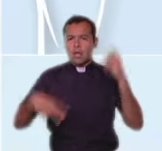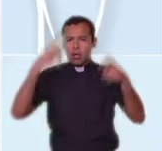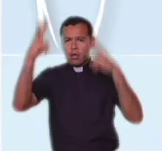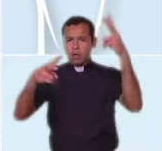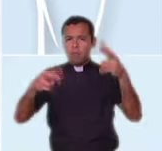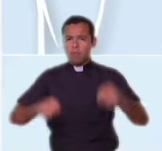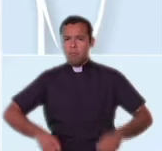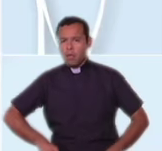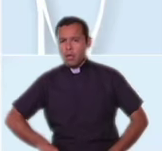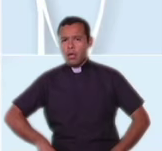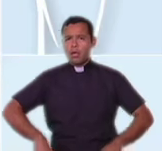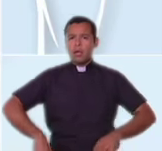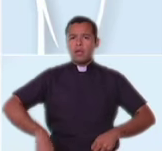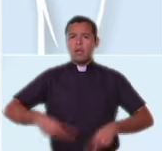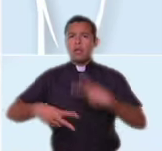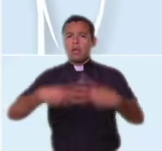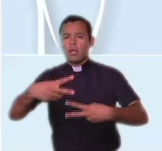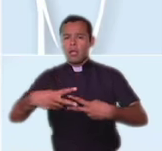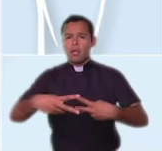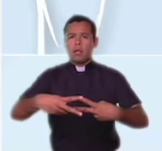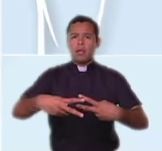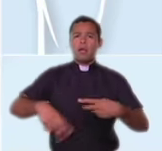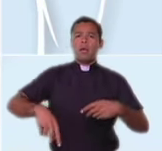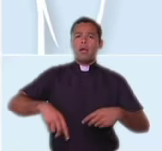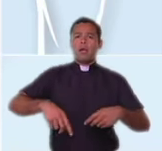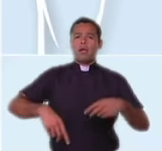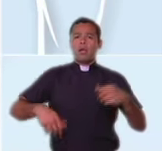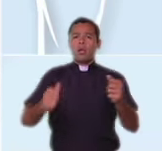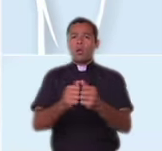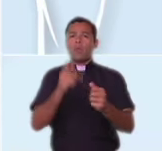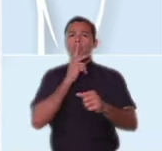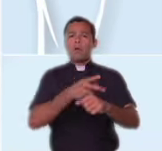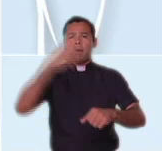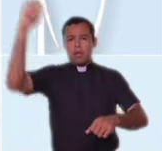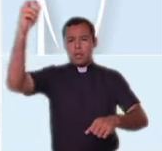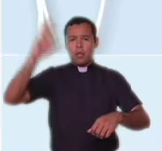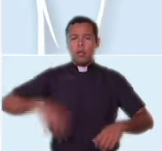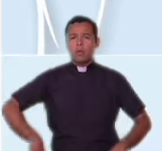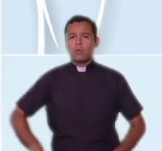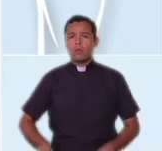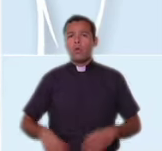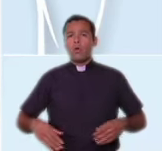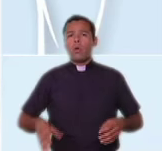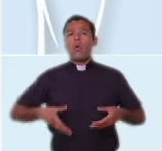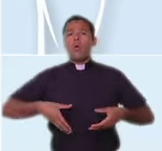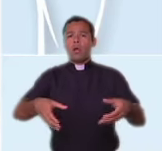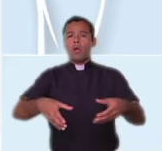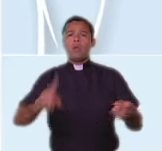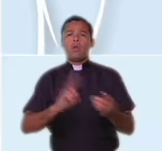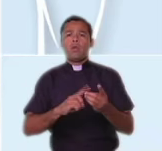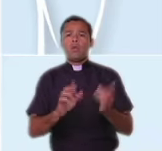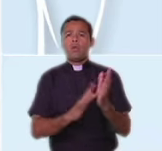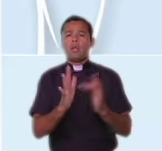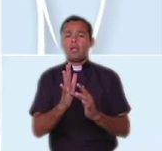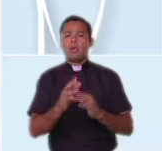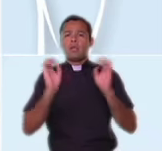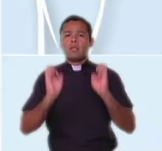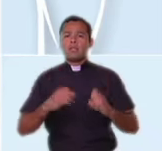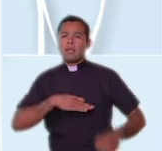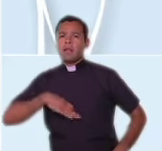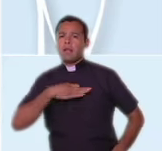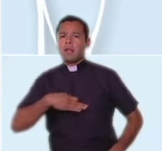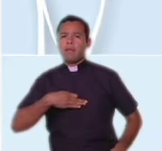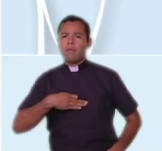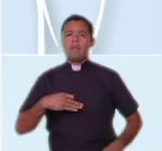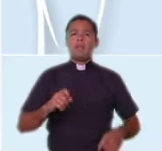a un viaje, pero un viaje que va hacia el Padre, un camino que lo lleva hacia Él, donde se va a